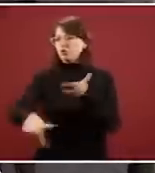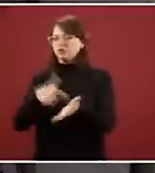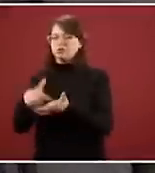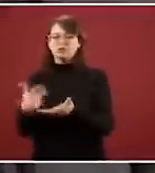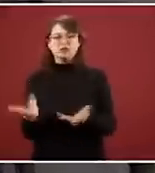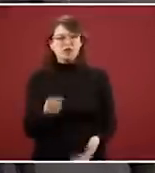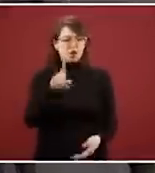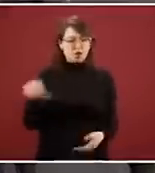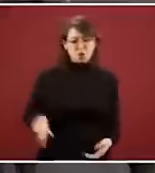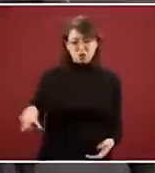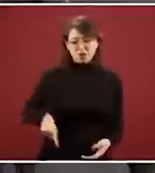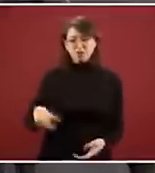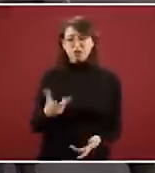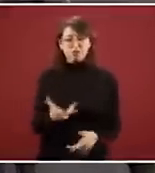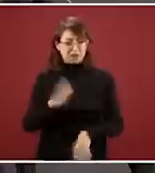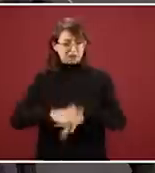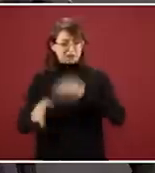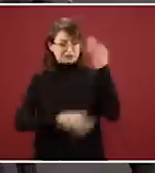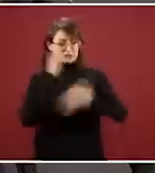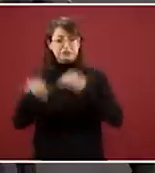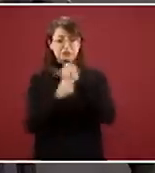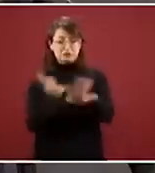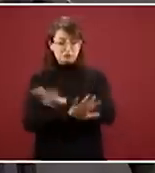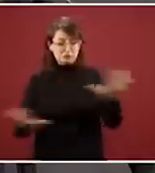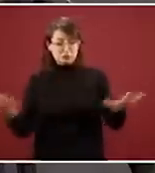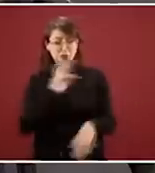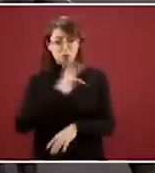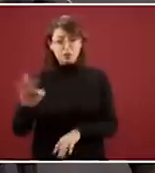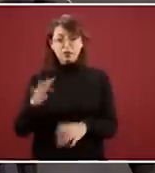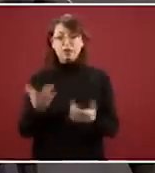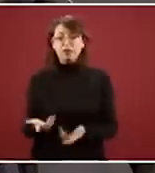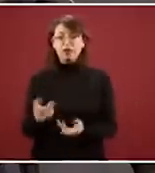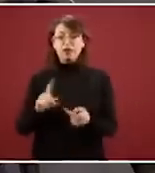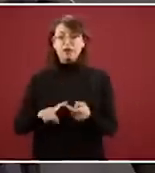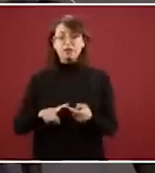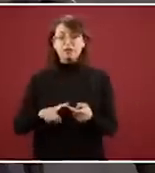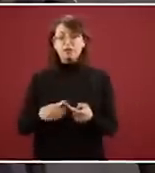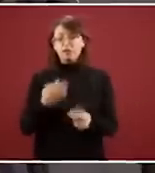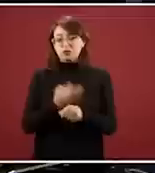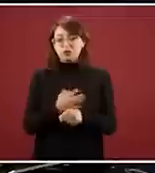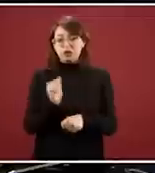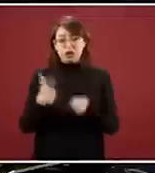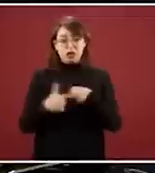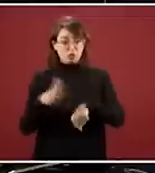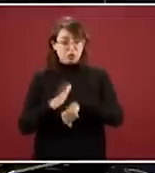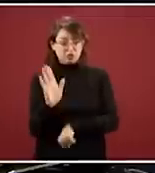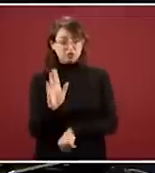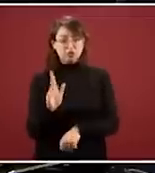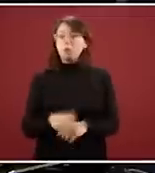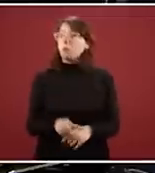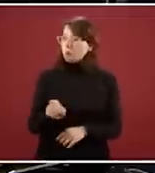una campaña informativa amplia para esto? Y usted no sé si puede decir algo al respecto en este momento. Qué buena pregunta me